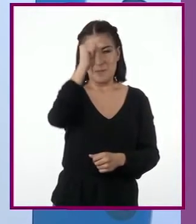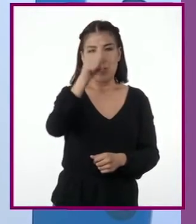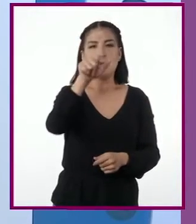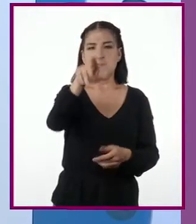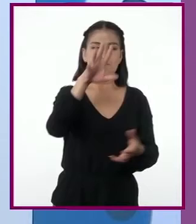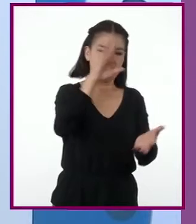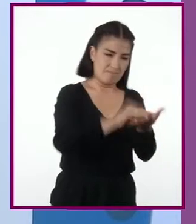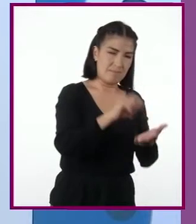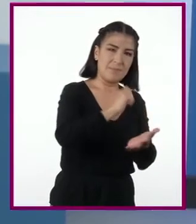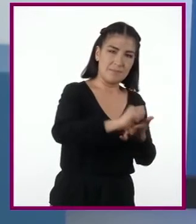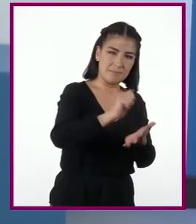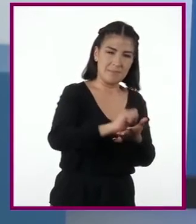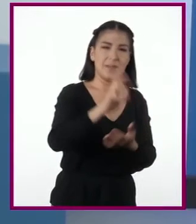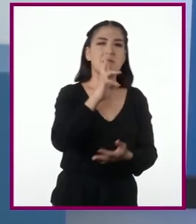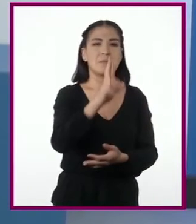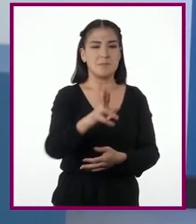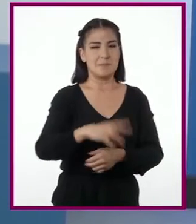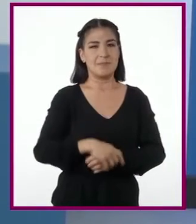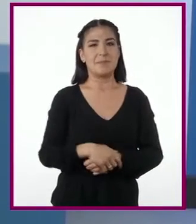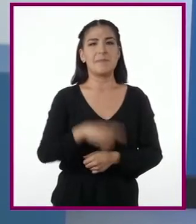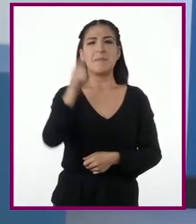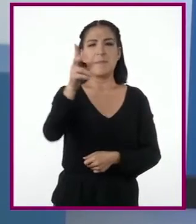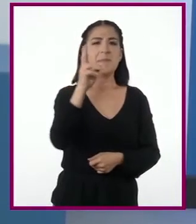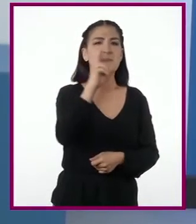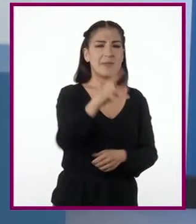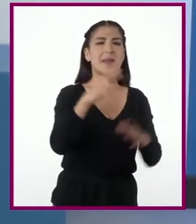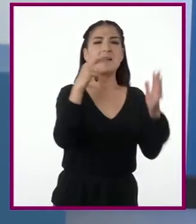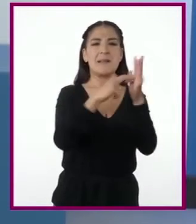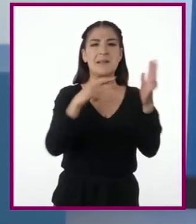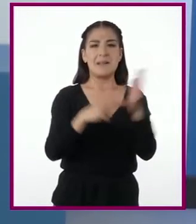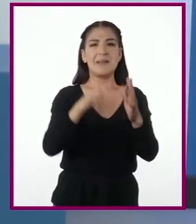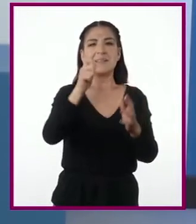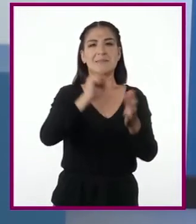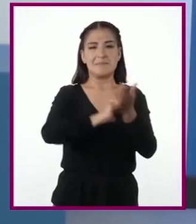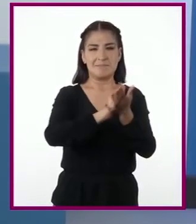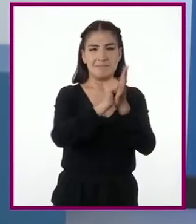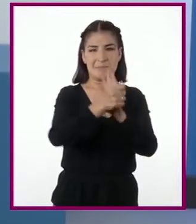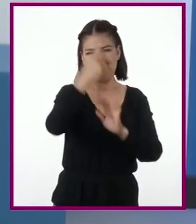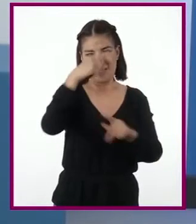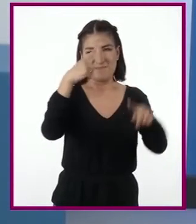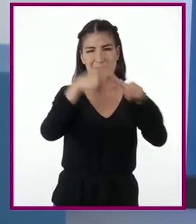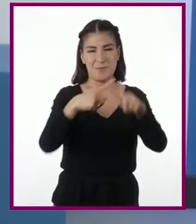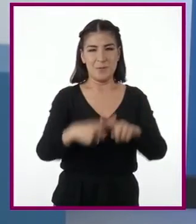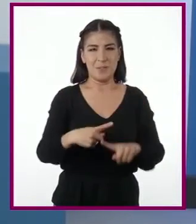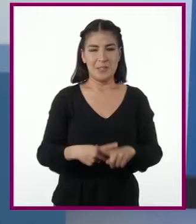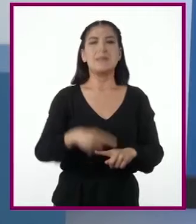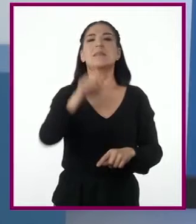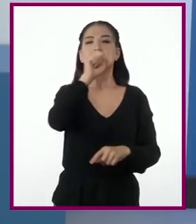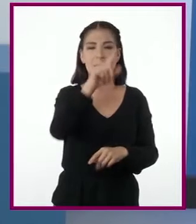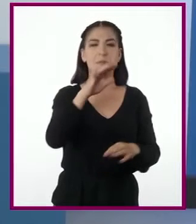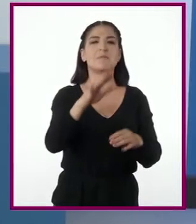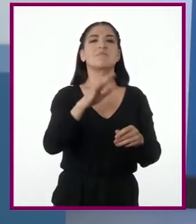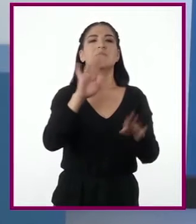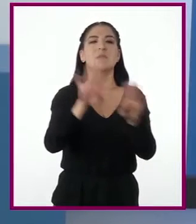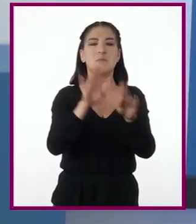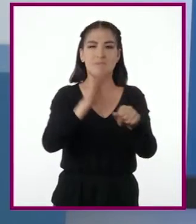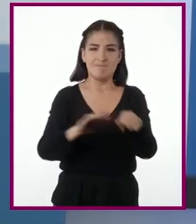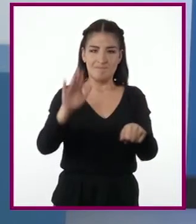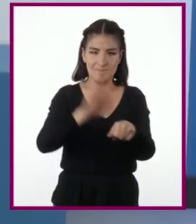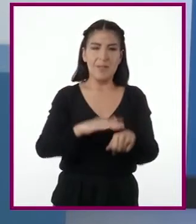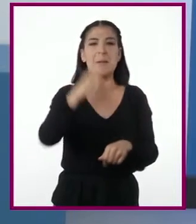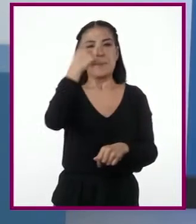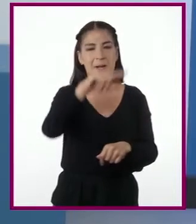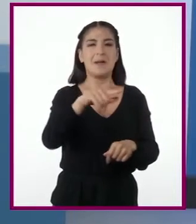sus respuestas. Hemos visto que la regla de los signos para la multiplicación también se cumple con los números